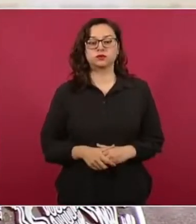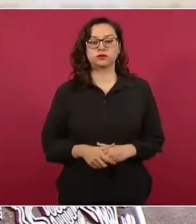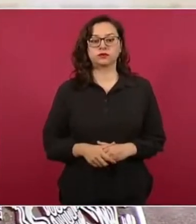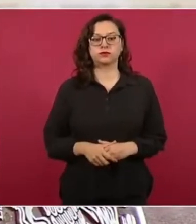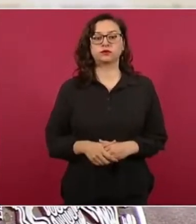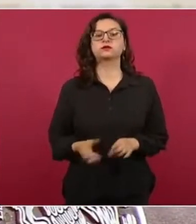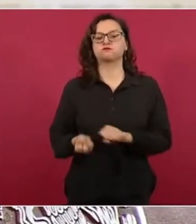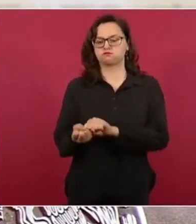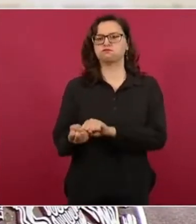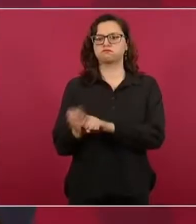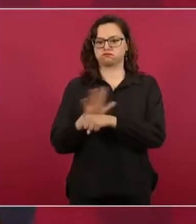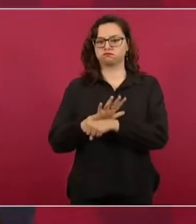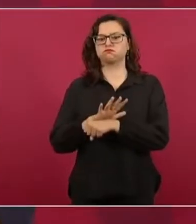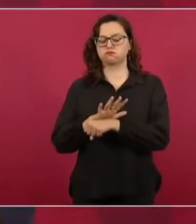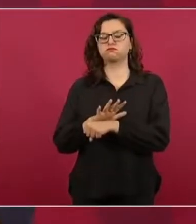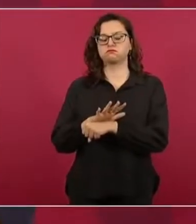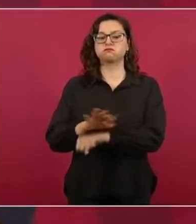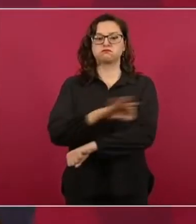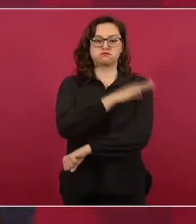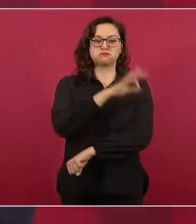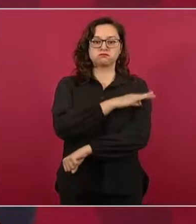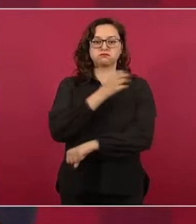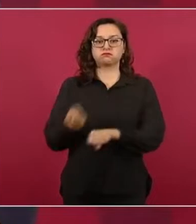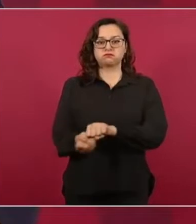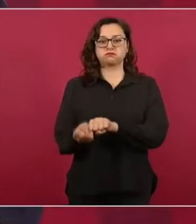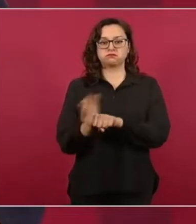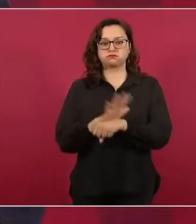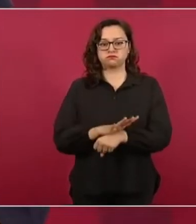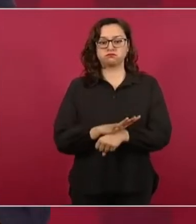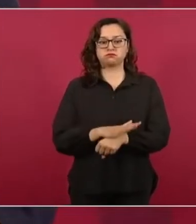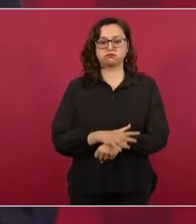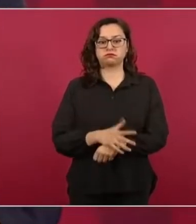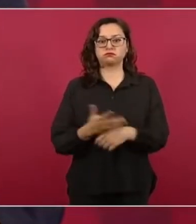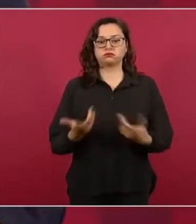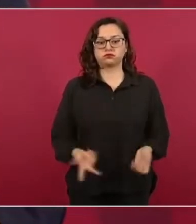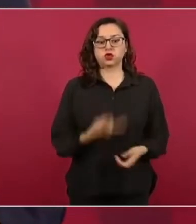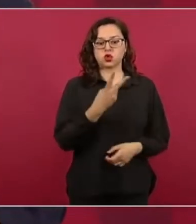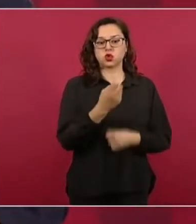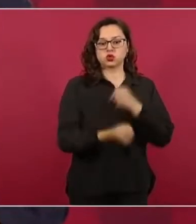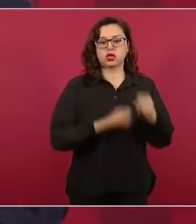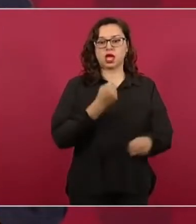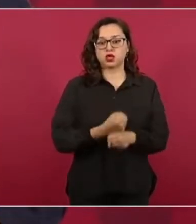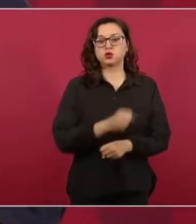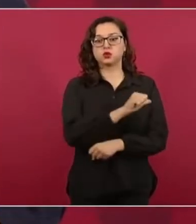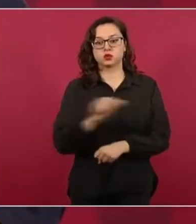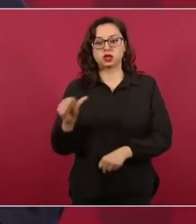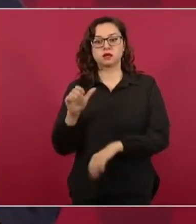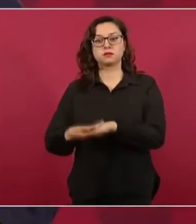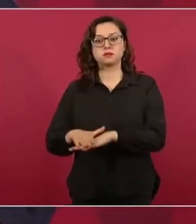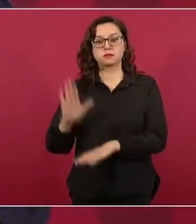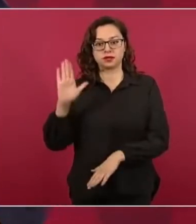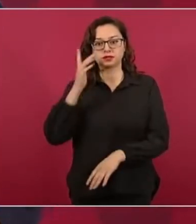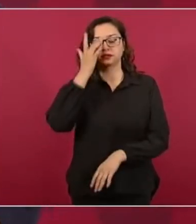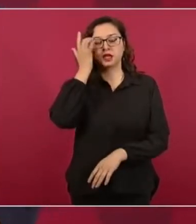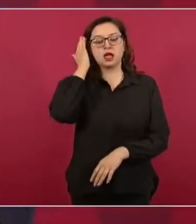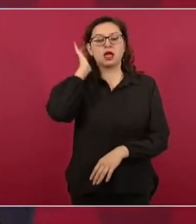Básicamente para COVID, de 2 años en adelante, en una primera etapa. Mañana que